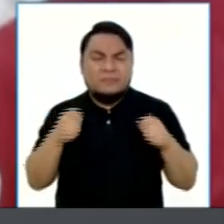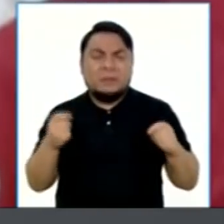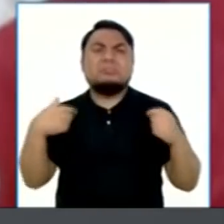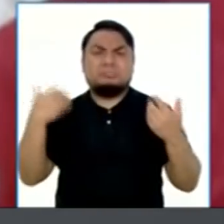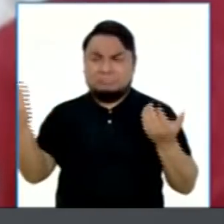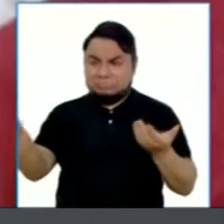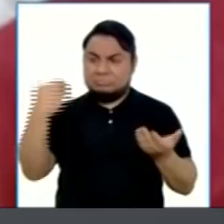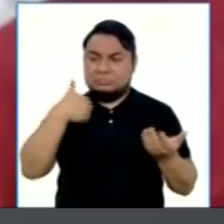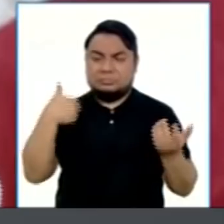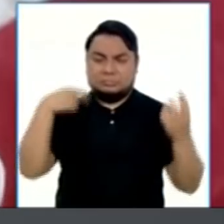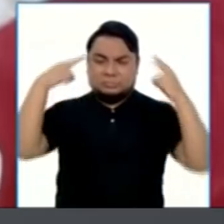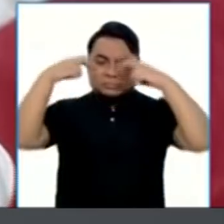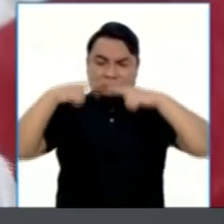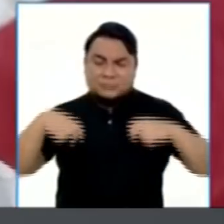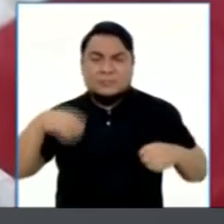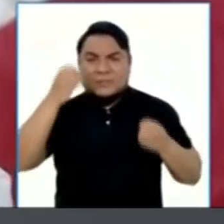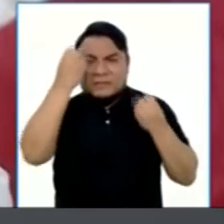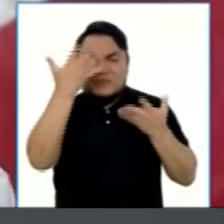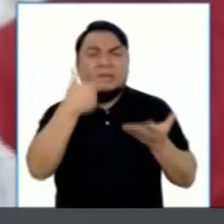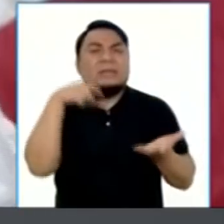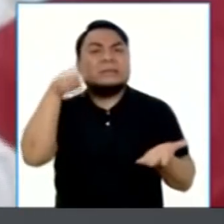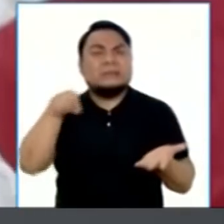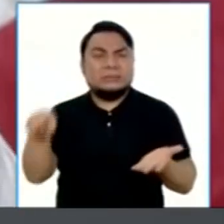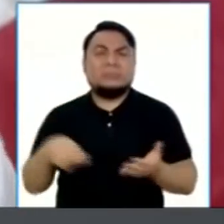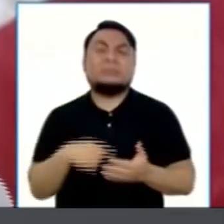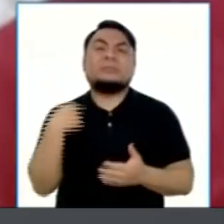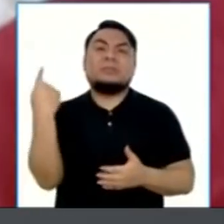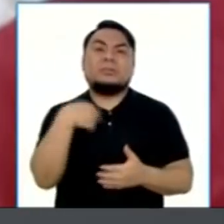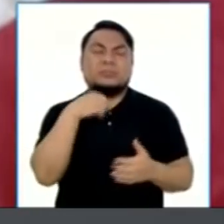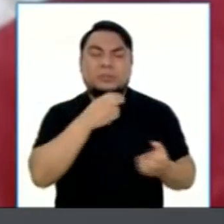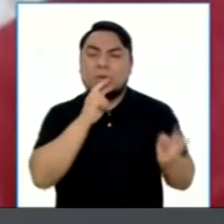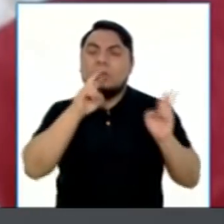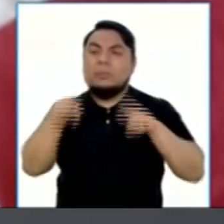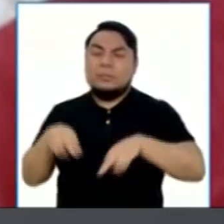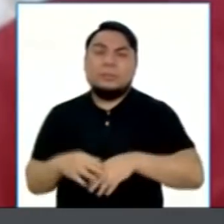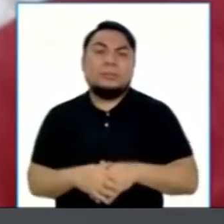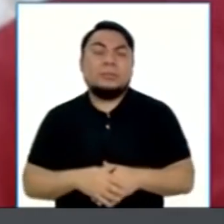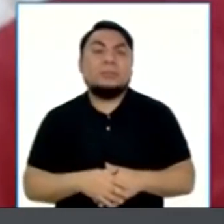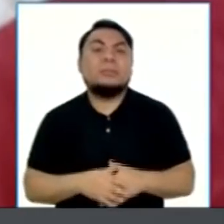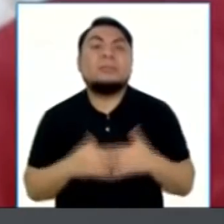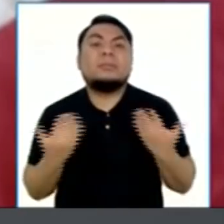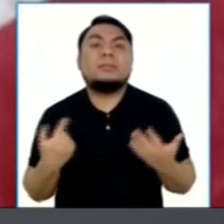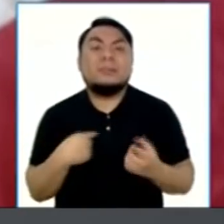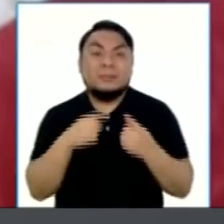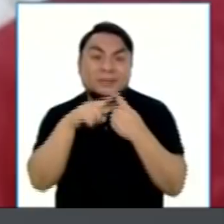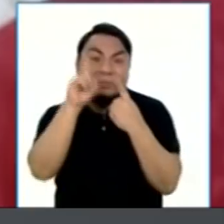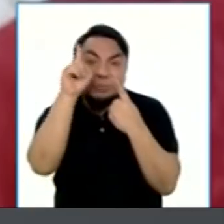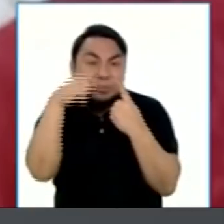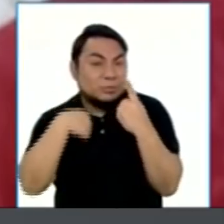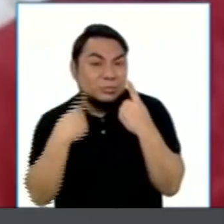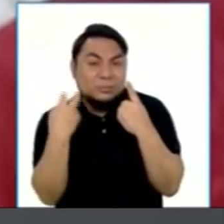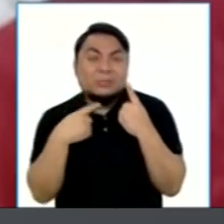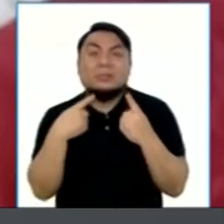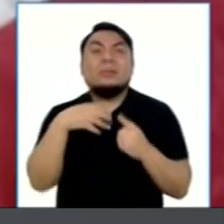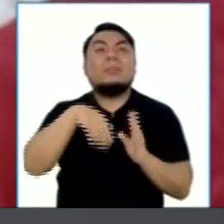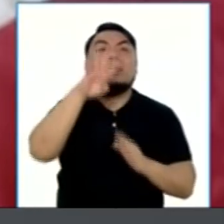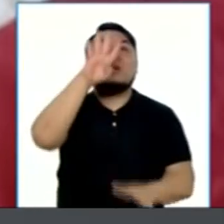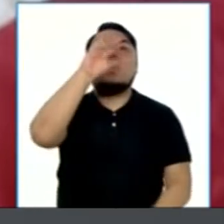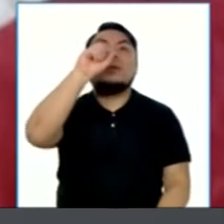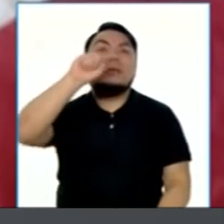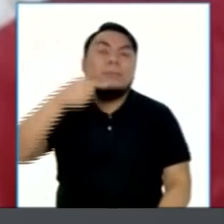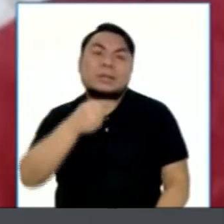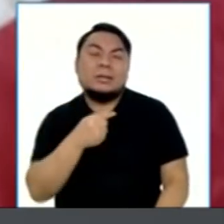esfuerzo de recabar la información que sea necesario y nosotros vamos a responder. Pero no es un caso. Son más de